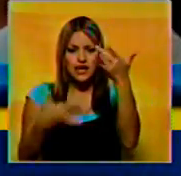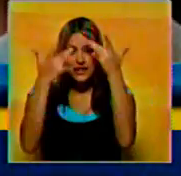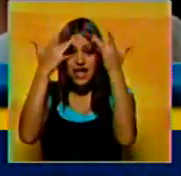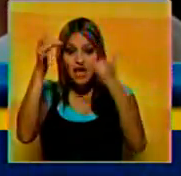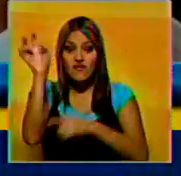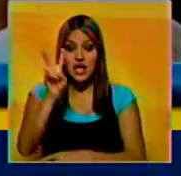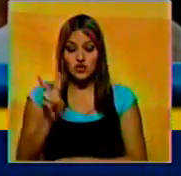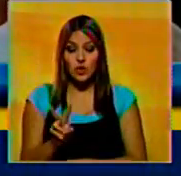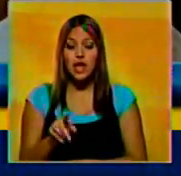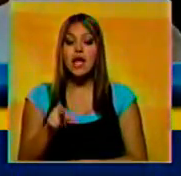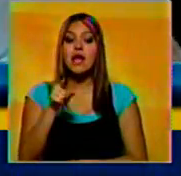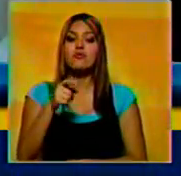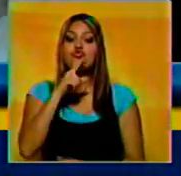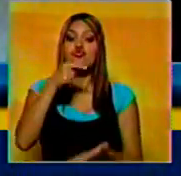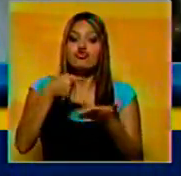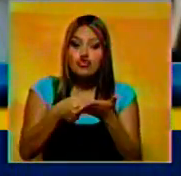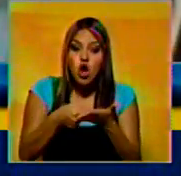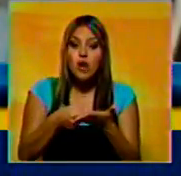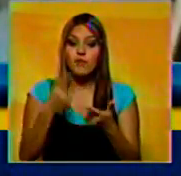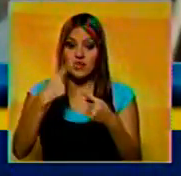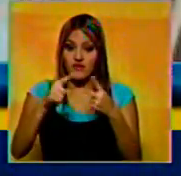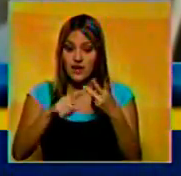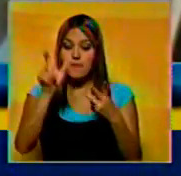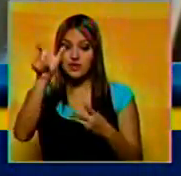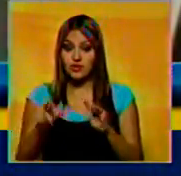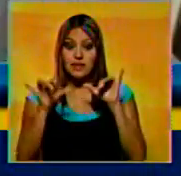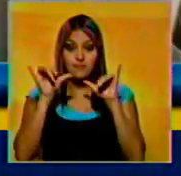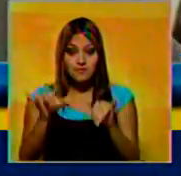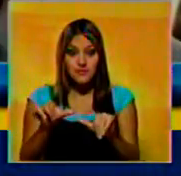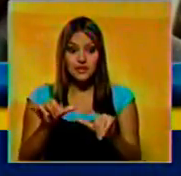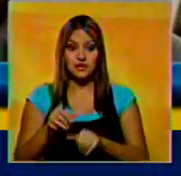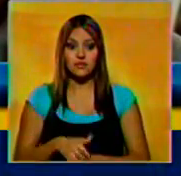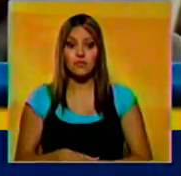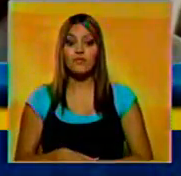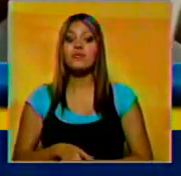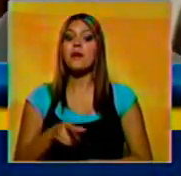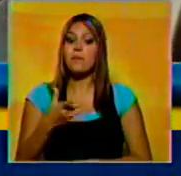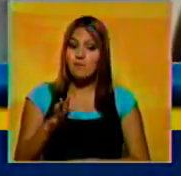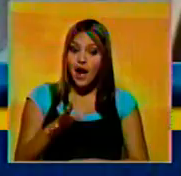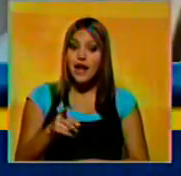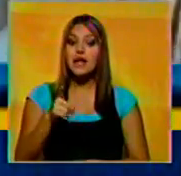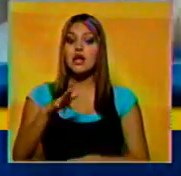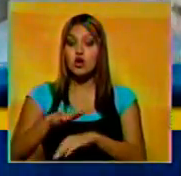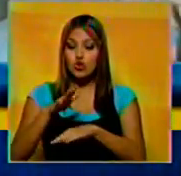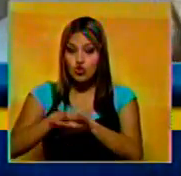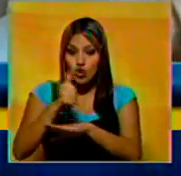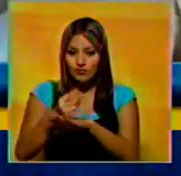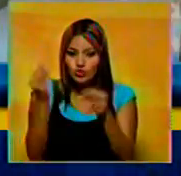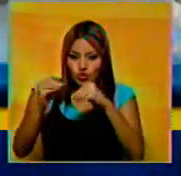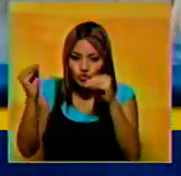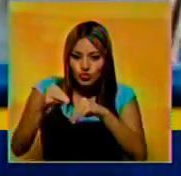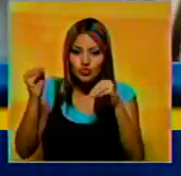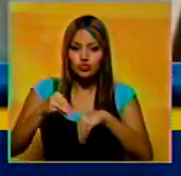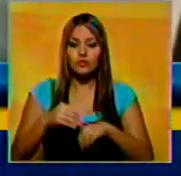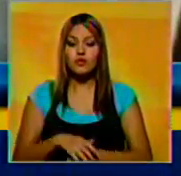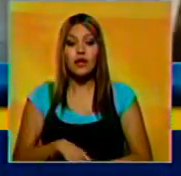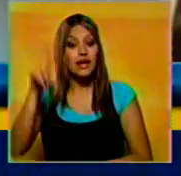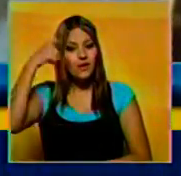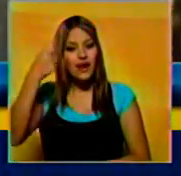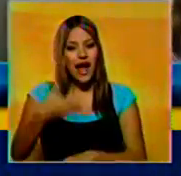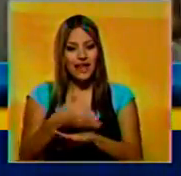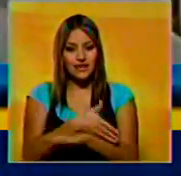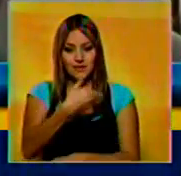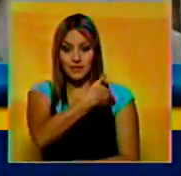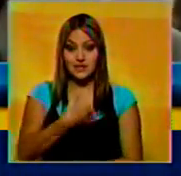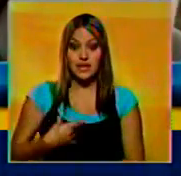venezolana donde se mencionan a varios ciudadanos de esa nación que estarían Implicados En el presunto complot recordemos que el presidente